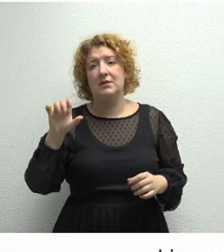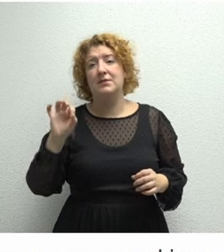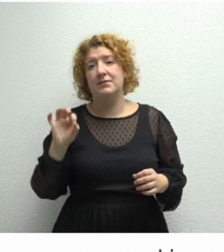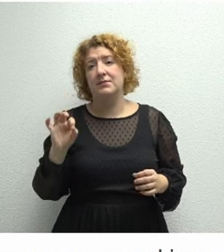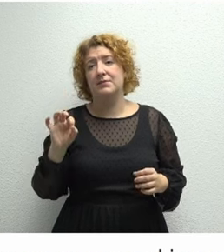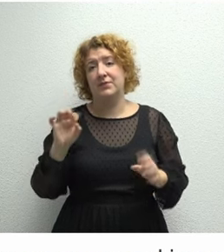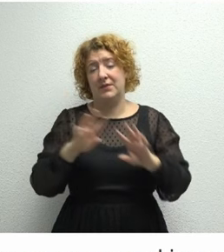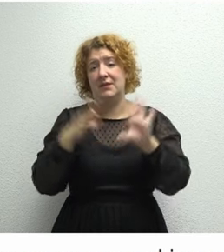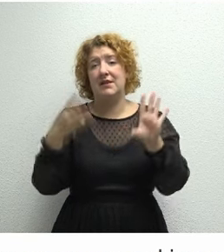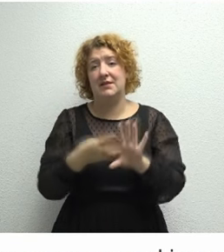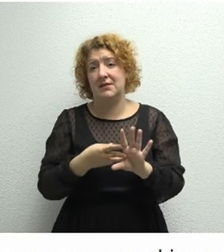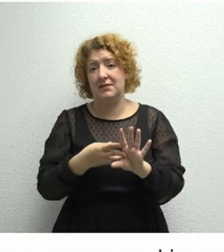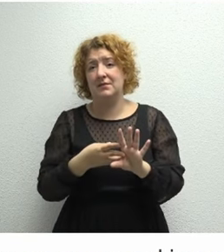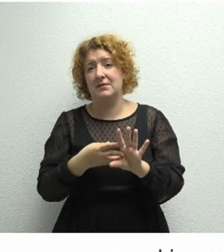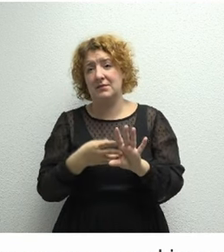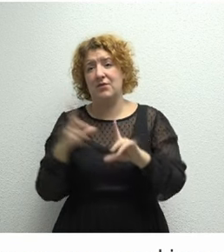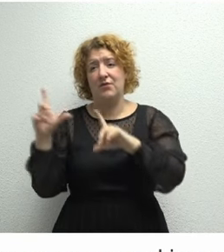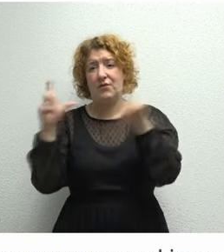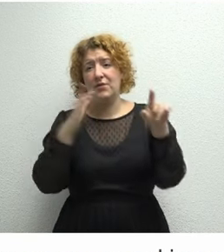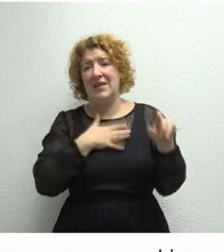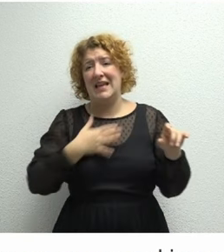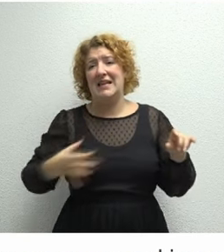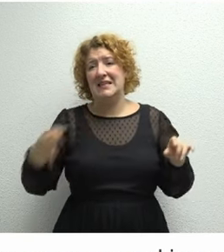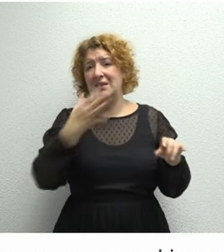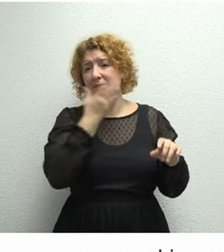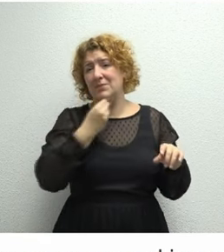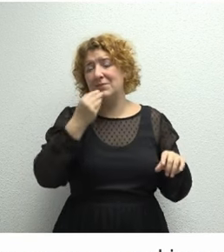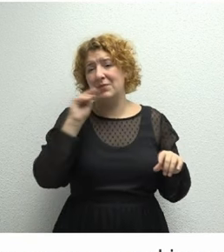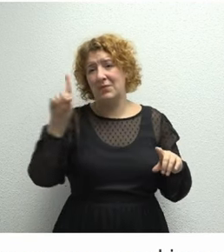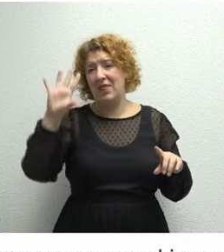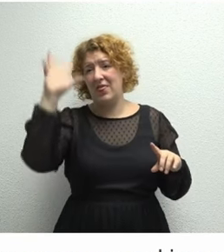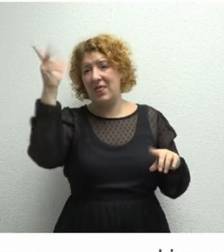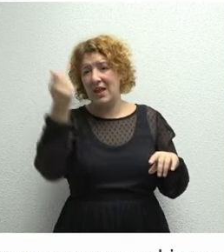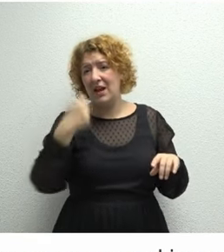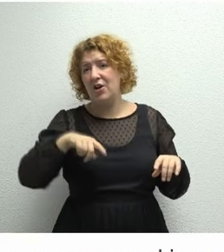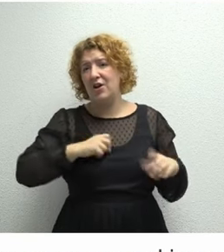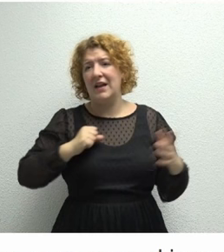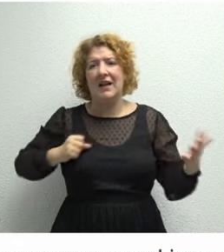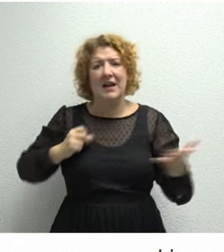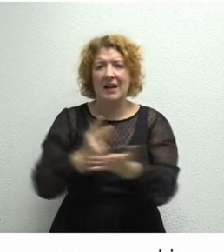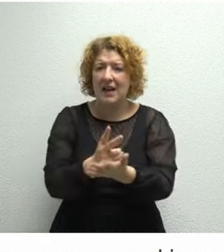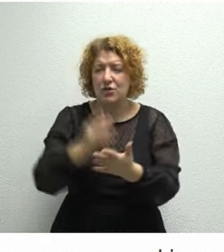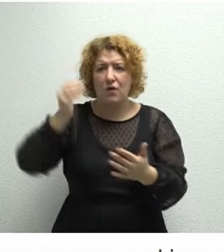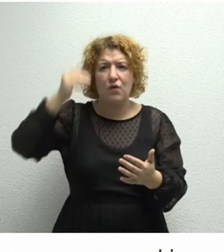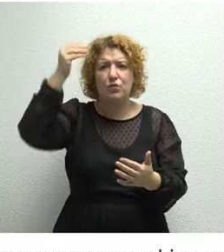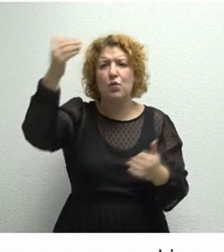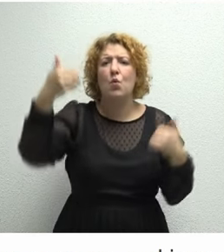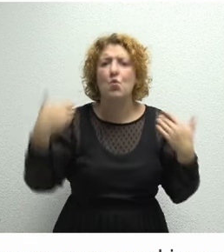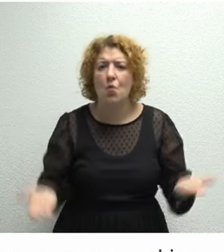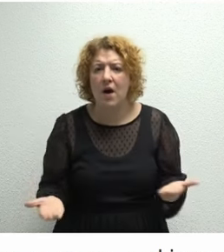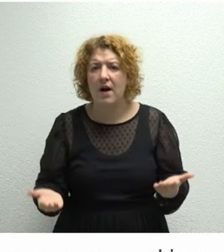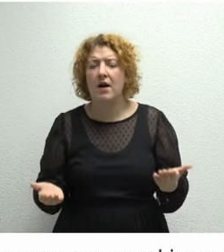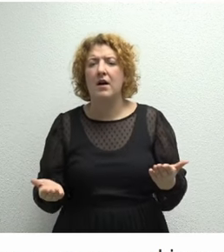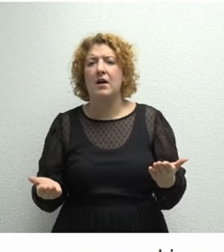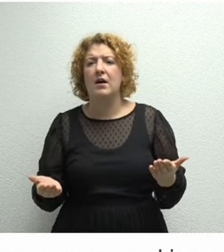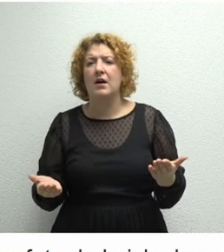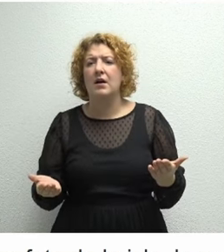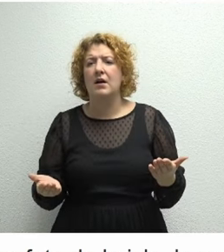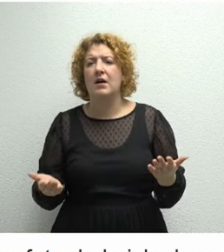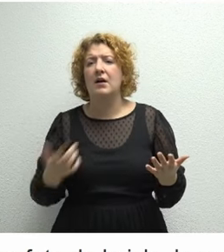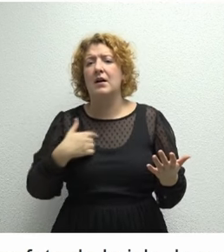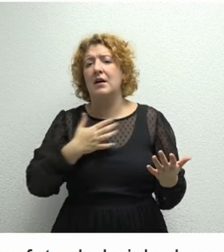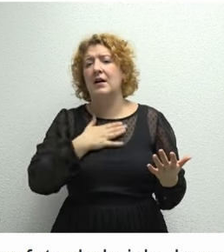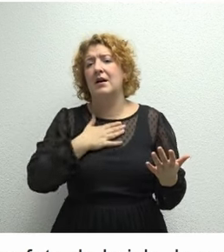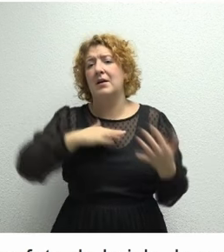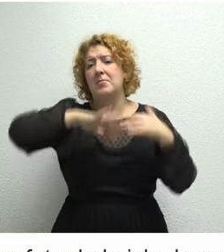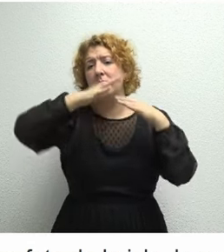fotógrafo y tiene esa foto maravillosa de nuestra isla del cielo de los retos que tenemos para el futuro de ese mar de nubos que solo se da nuestra